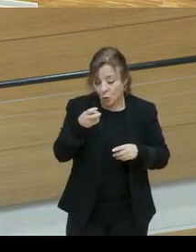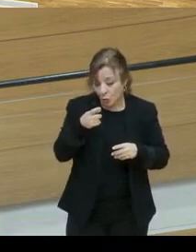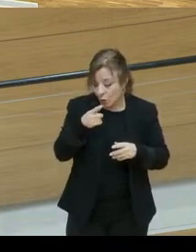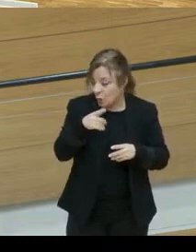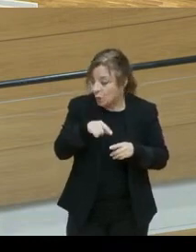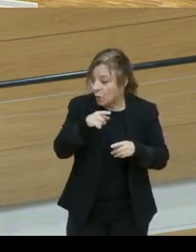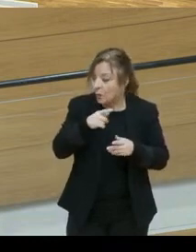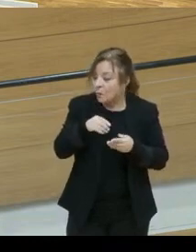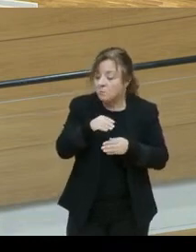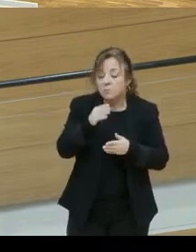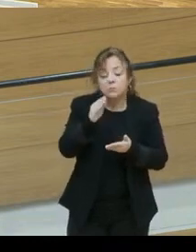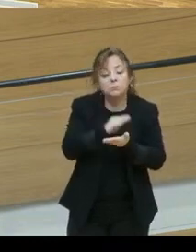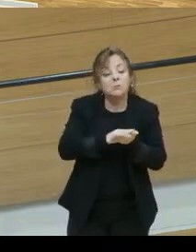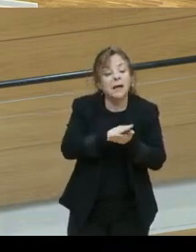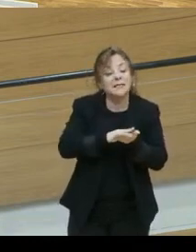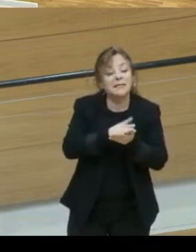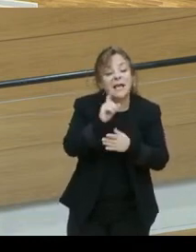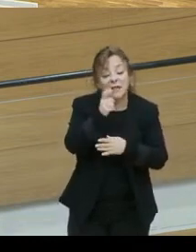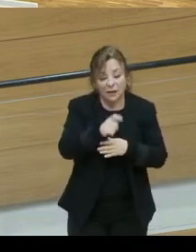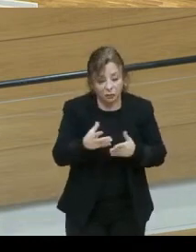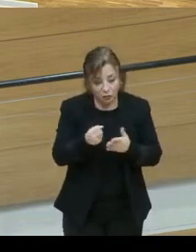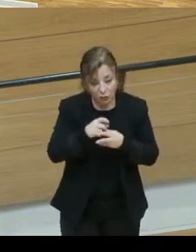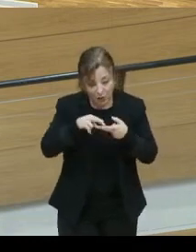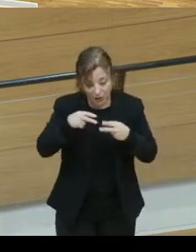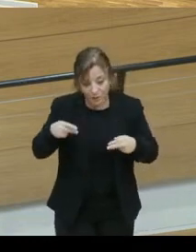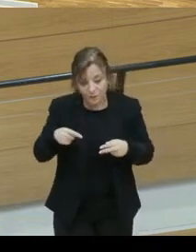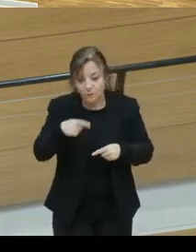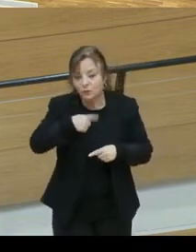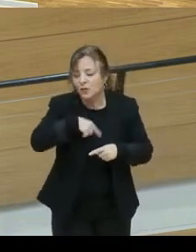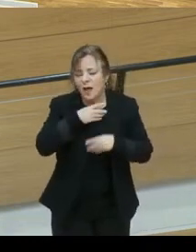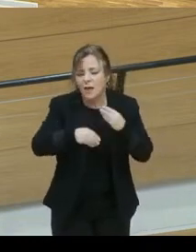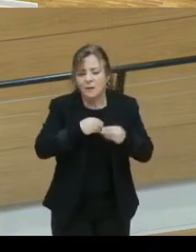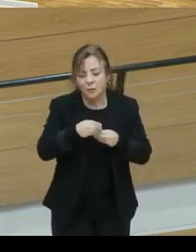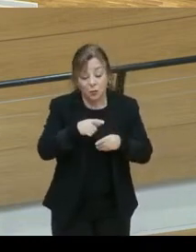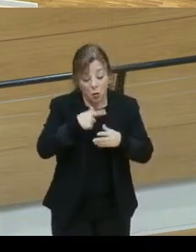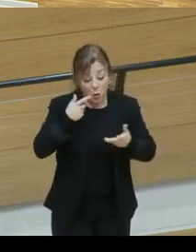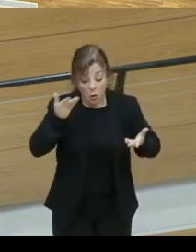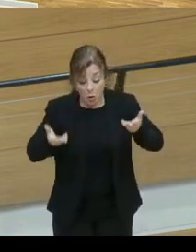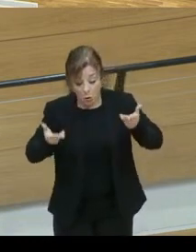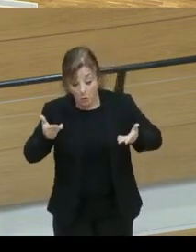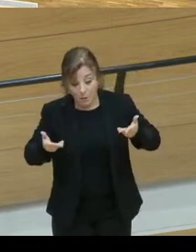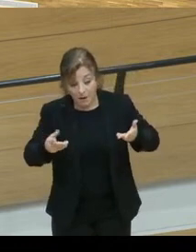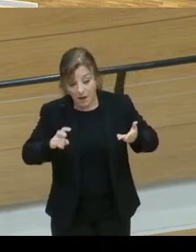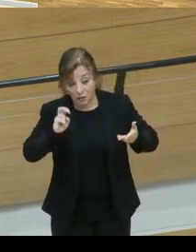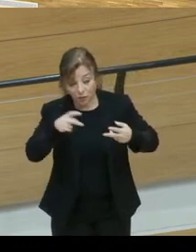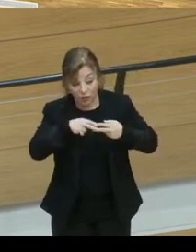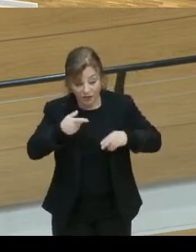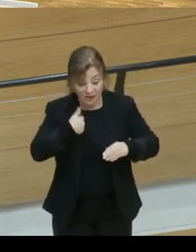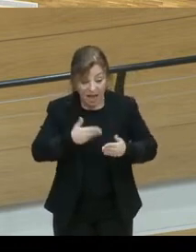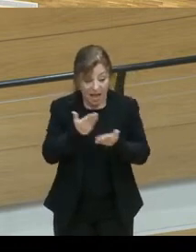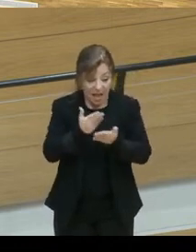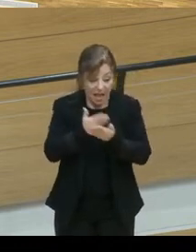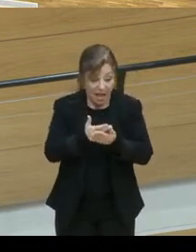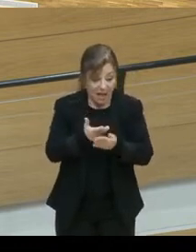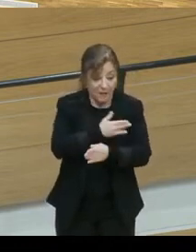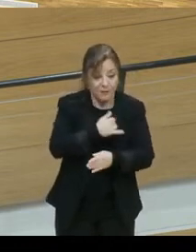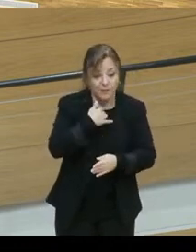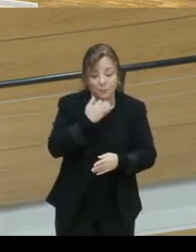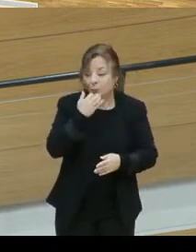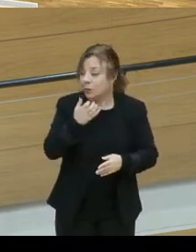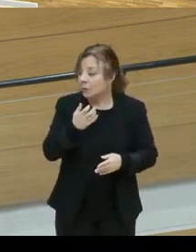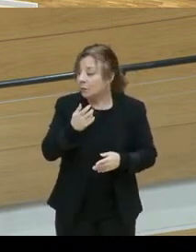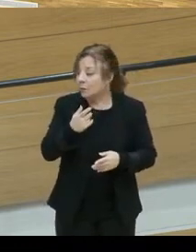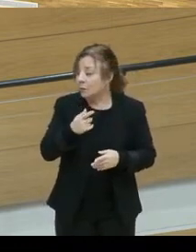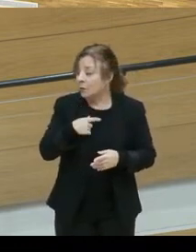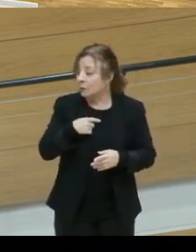una base de datos con todo el genoma y lo que hacemos es comparar otros genes que ya se han estudiado, por ejemplo, otras reductasas,